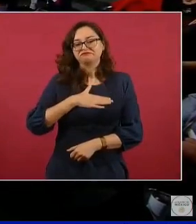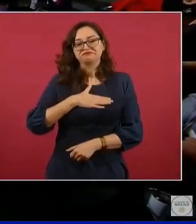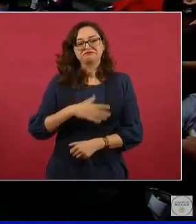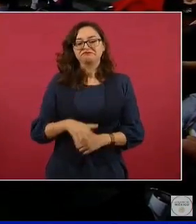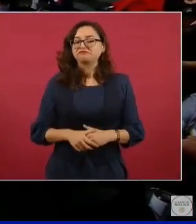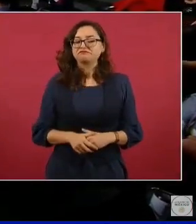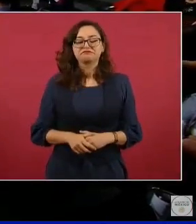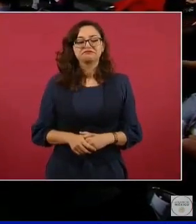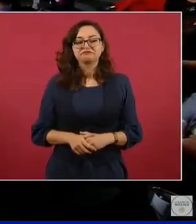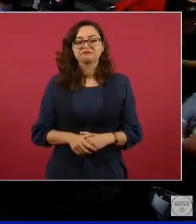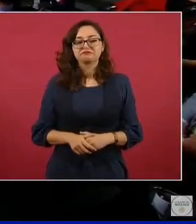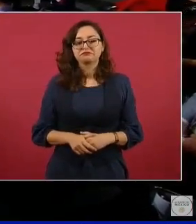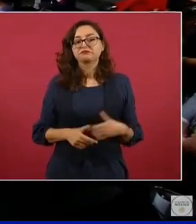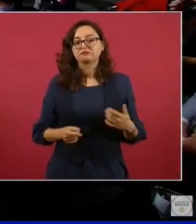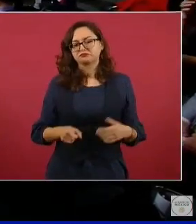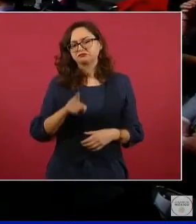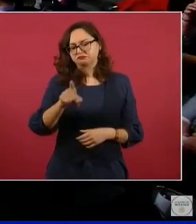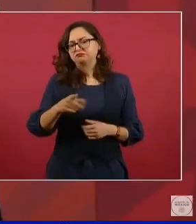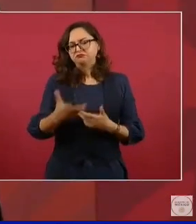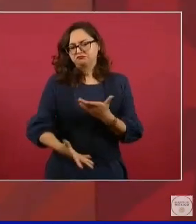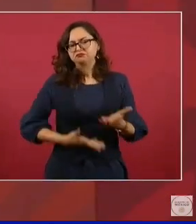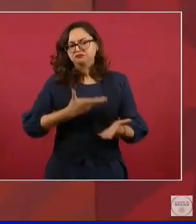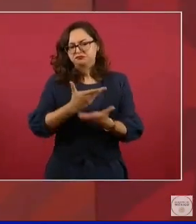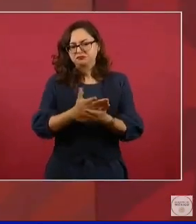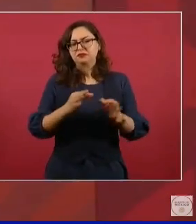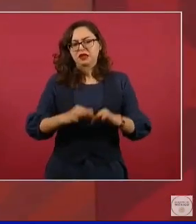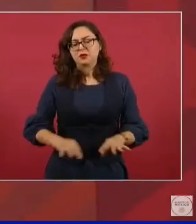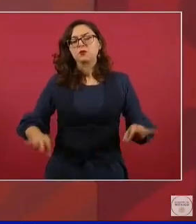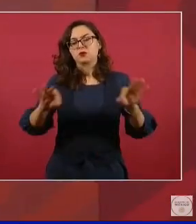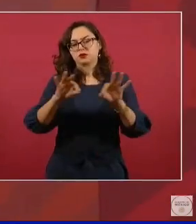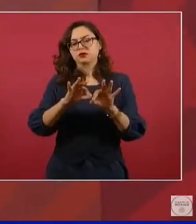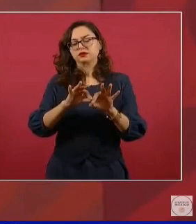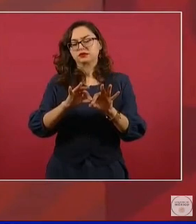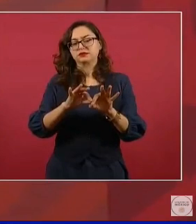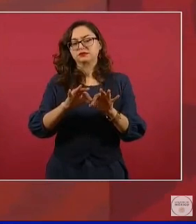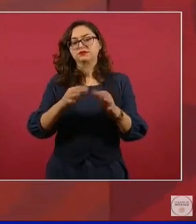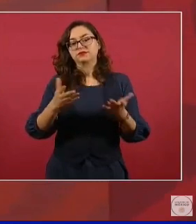Y así